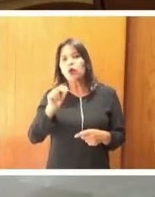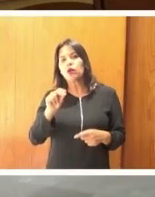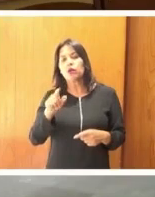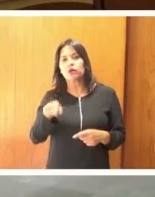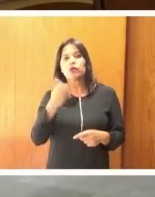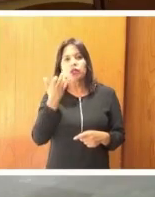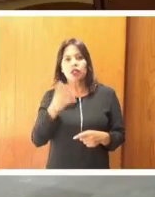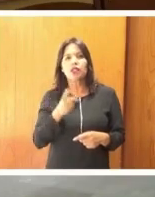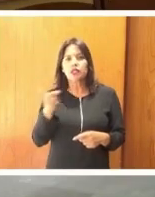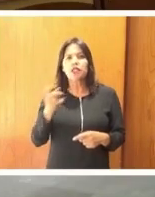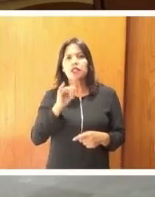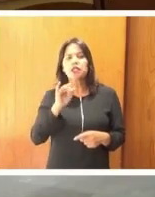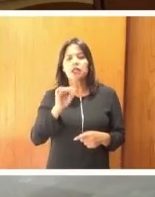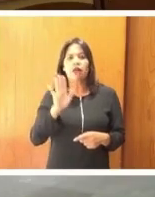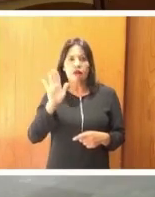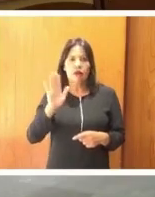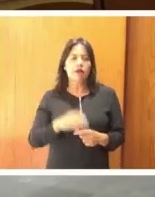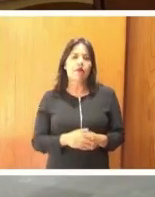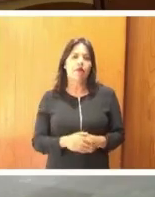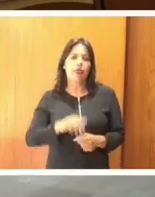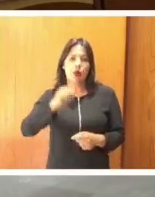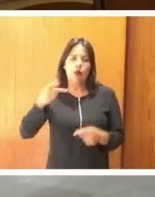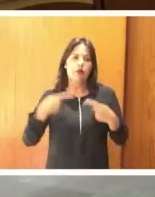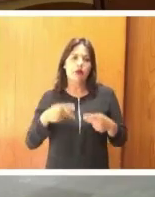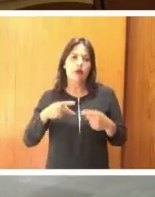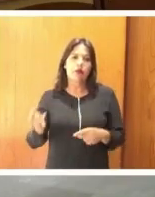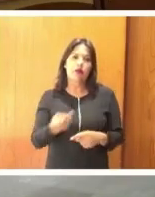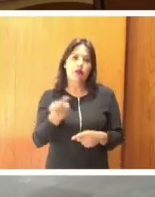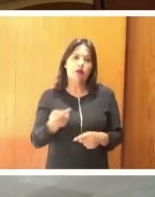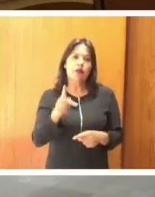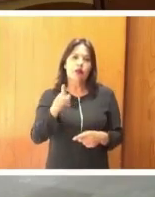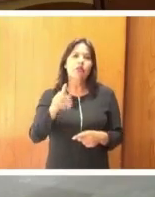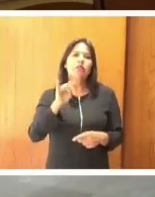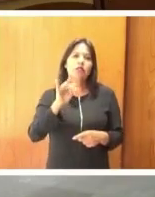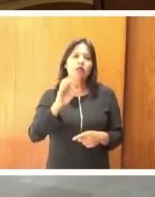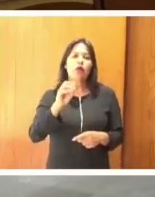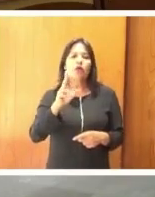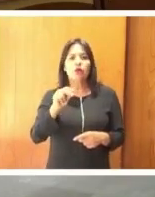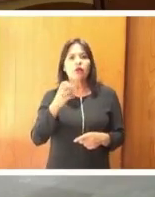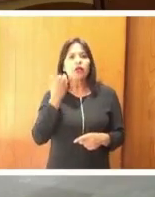secretario. Gracias. Gracias, comisionada. Comisionado Parra Noriega.